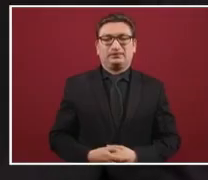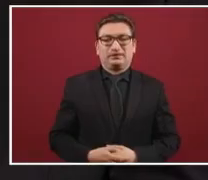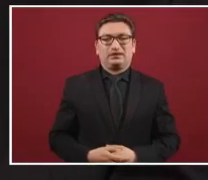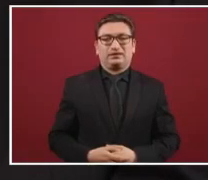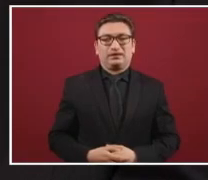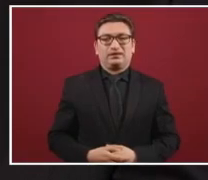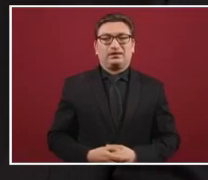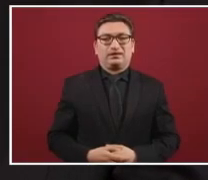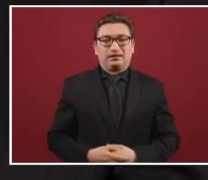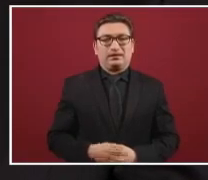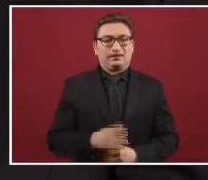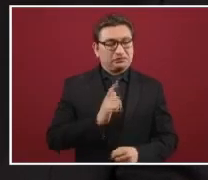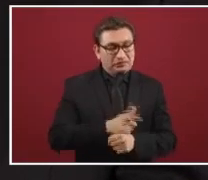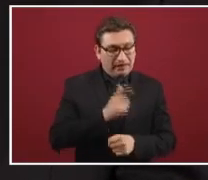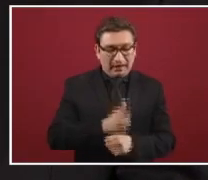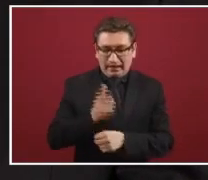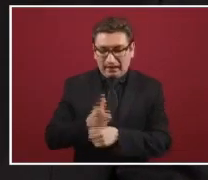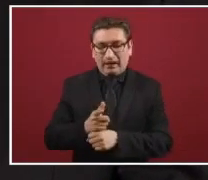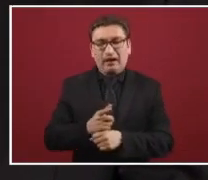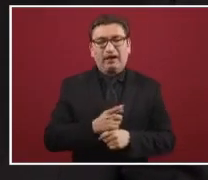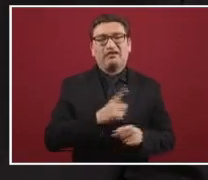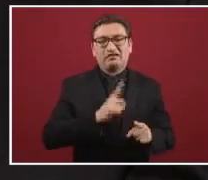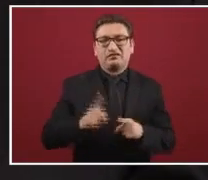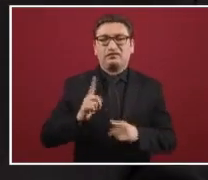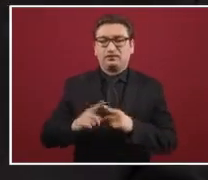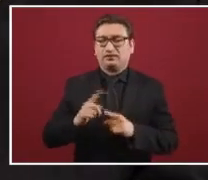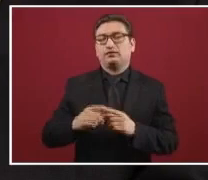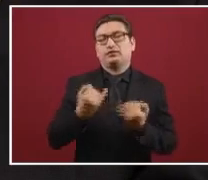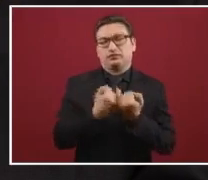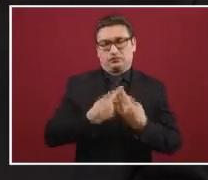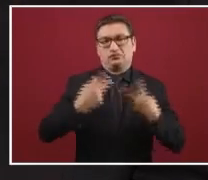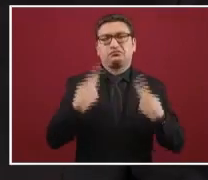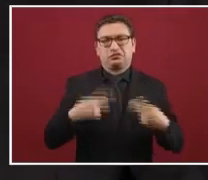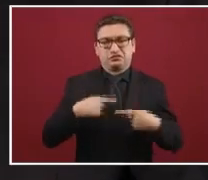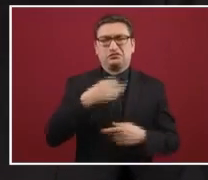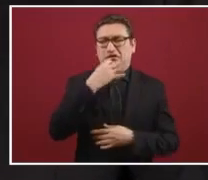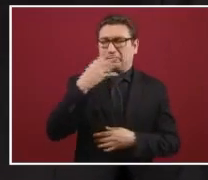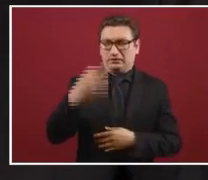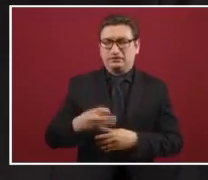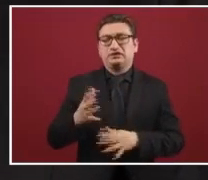Estamos informando a la gente que ya los altos funcionarios públicos